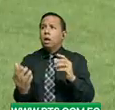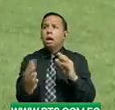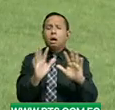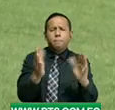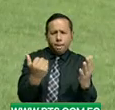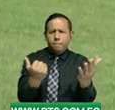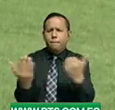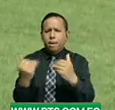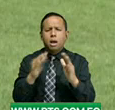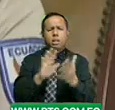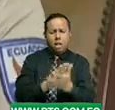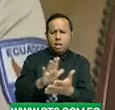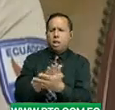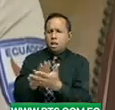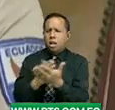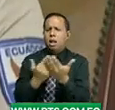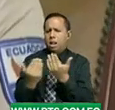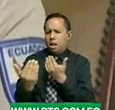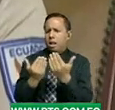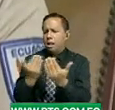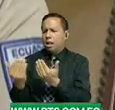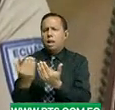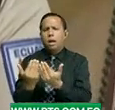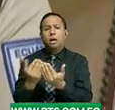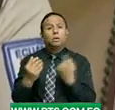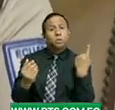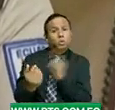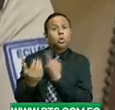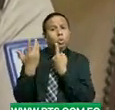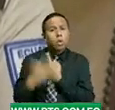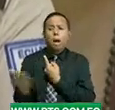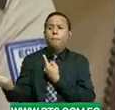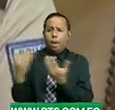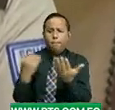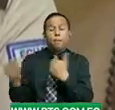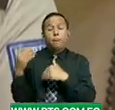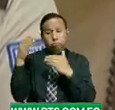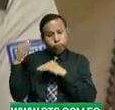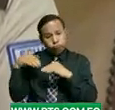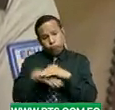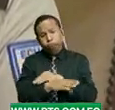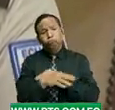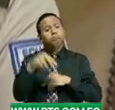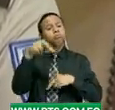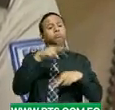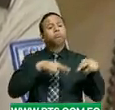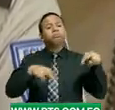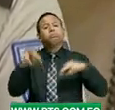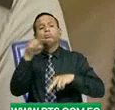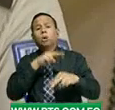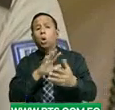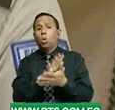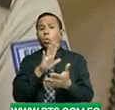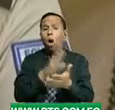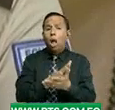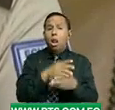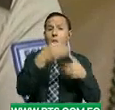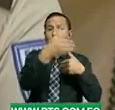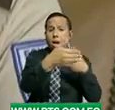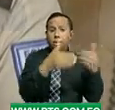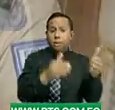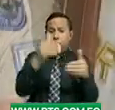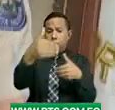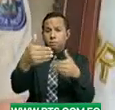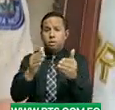caso, afirma. También hemos hecho con ellos un reconocimiento de la escuela, de las habitaciones, para que ellos conozcan el lugar donde están sus hijos,